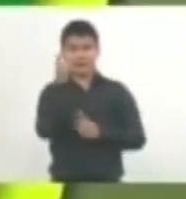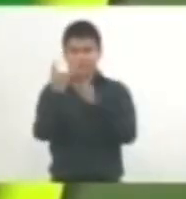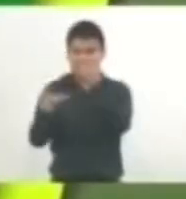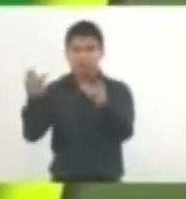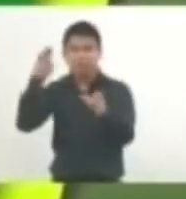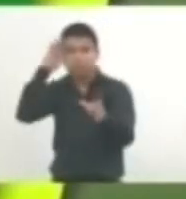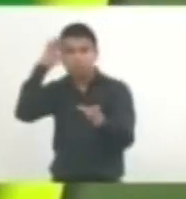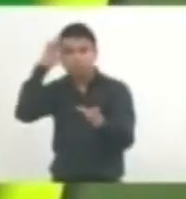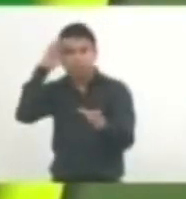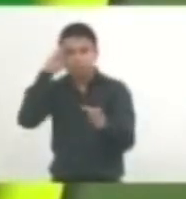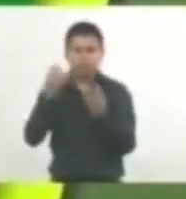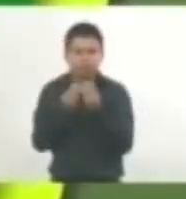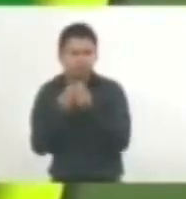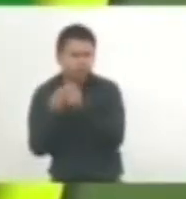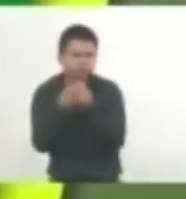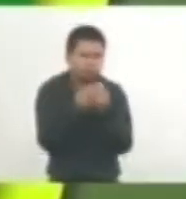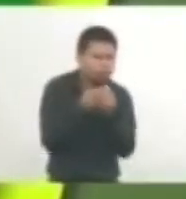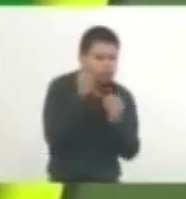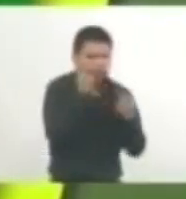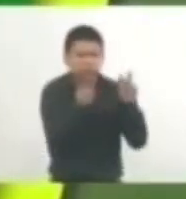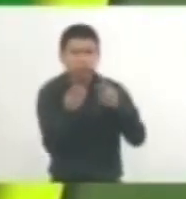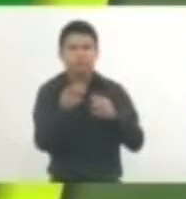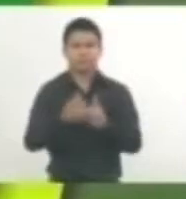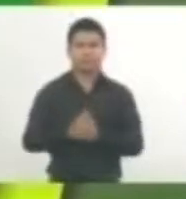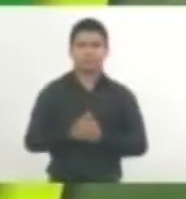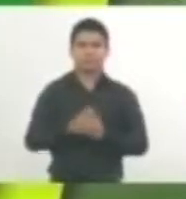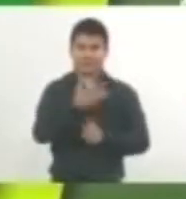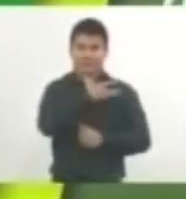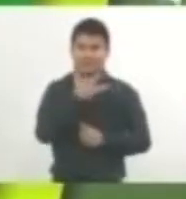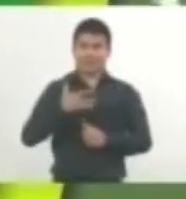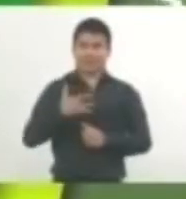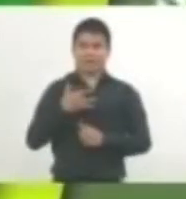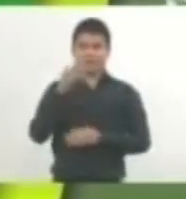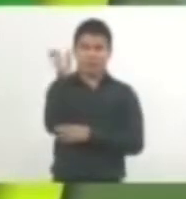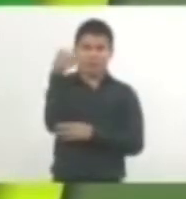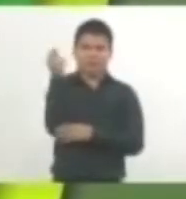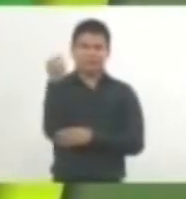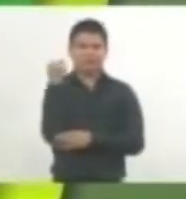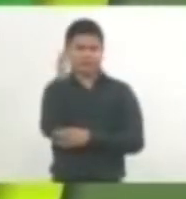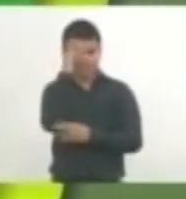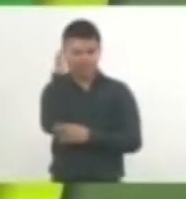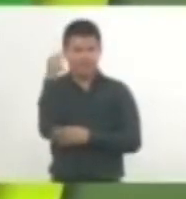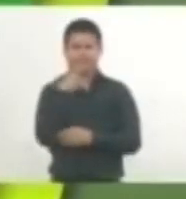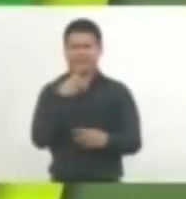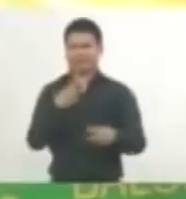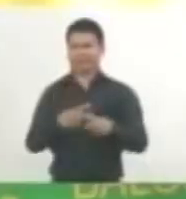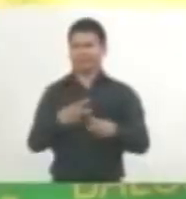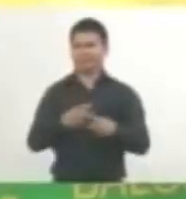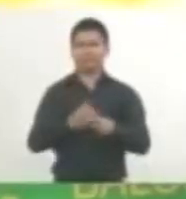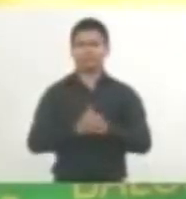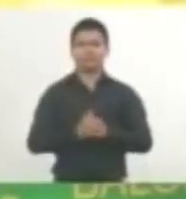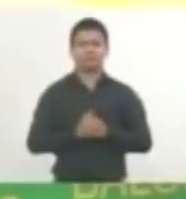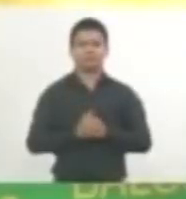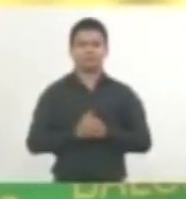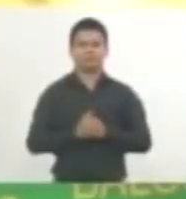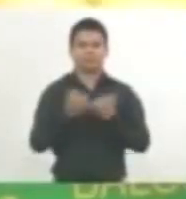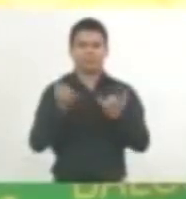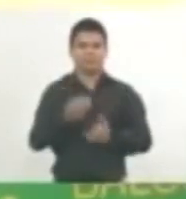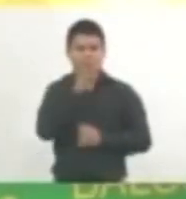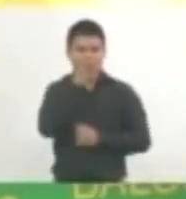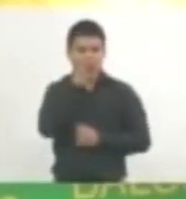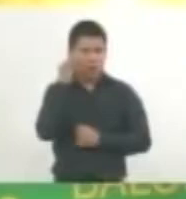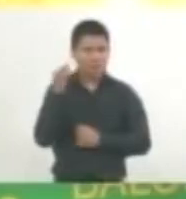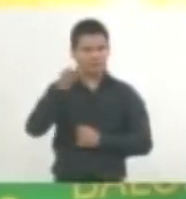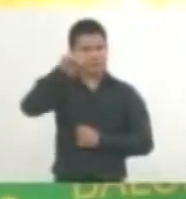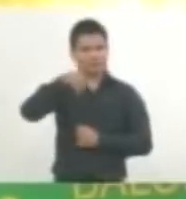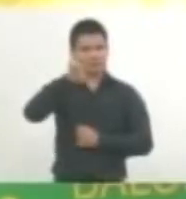Colombia-Bolivia. Sistema de salud en alerta amarilla en Barranquilla por el encuentro mundialista. Luis Fernando Muriel,